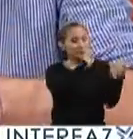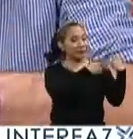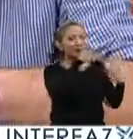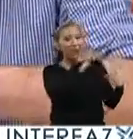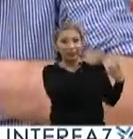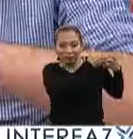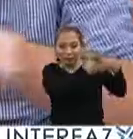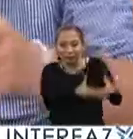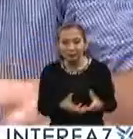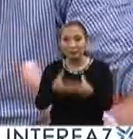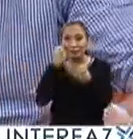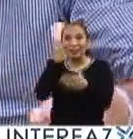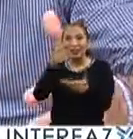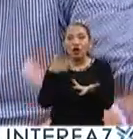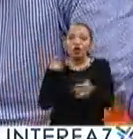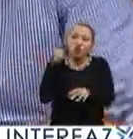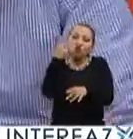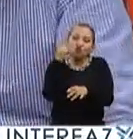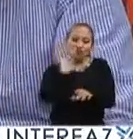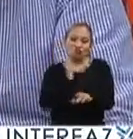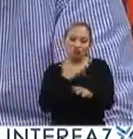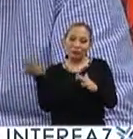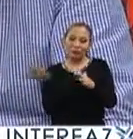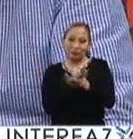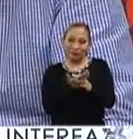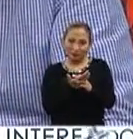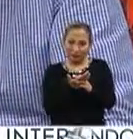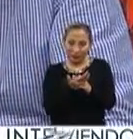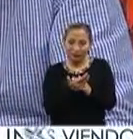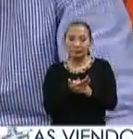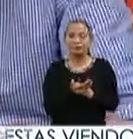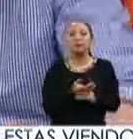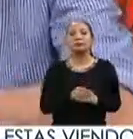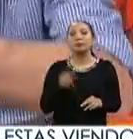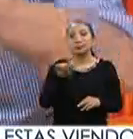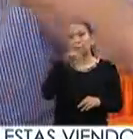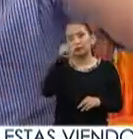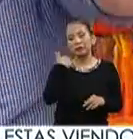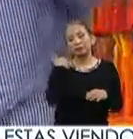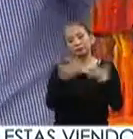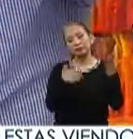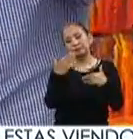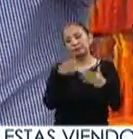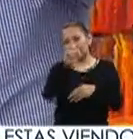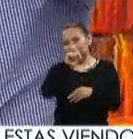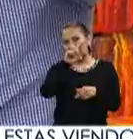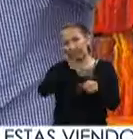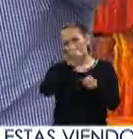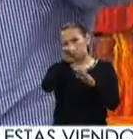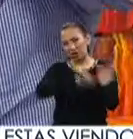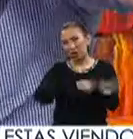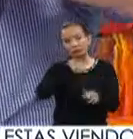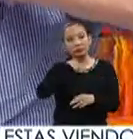papás porque querían tener ellos cada uno un tabique. Y después de unos días, 20 días, un mes,